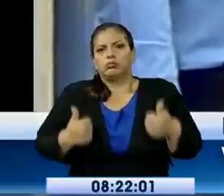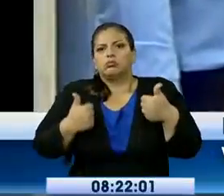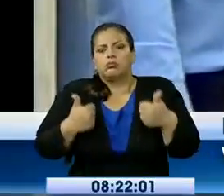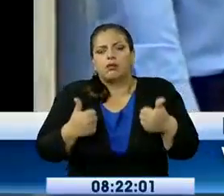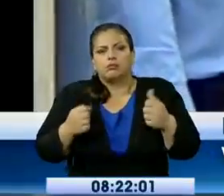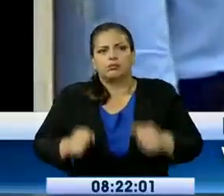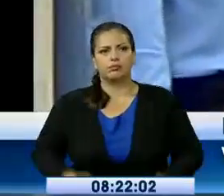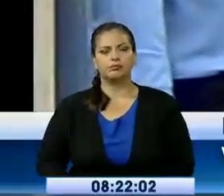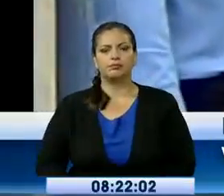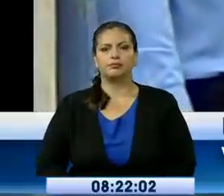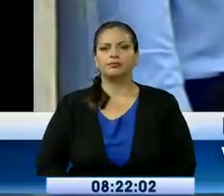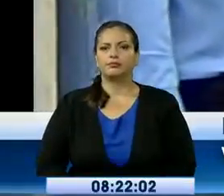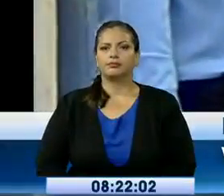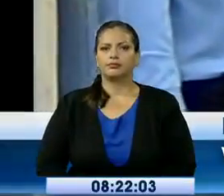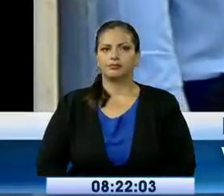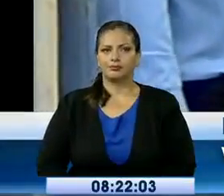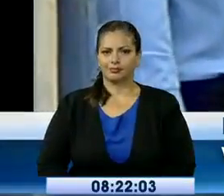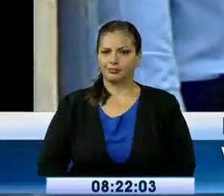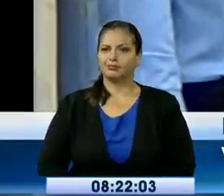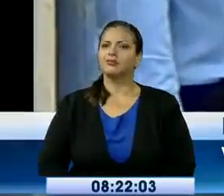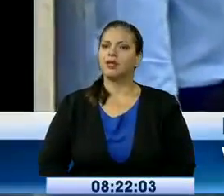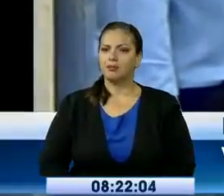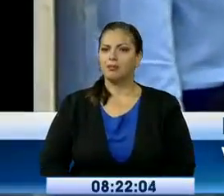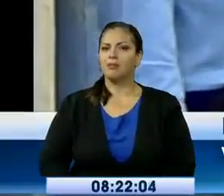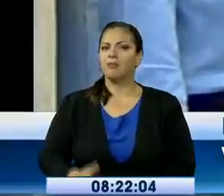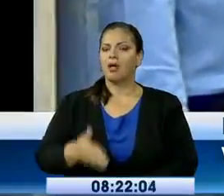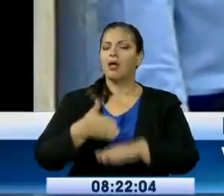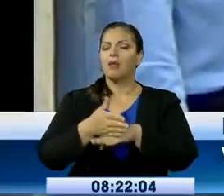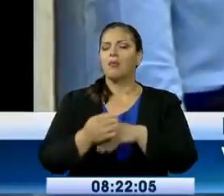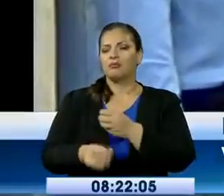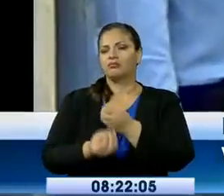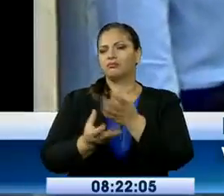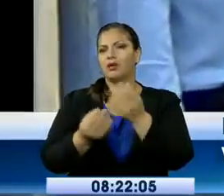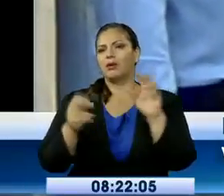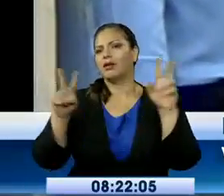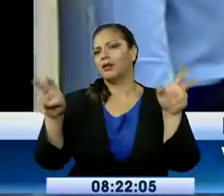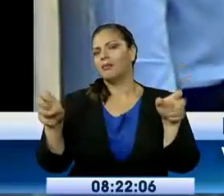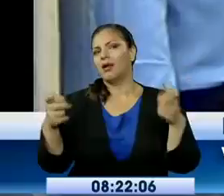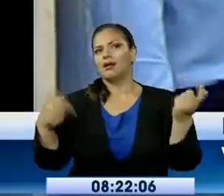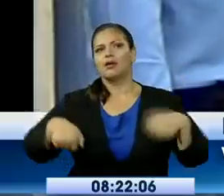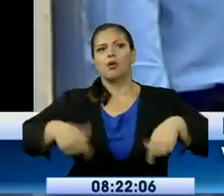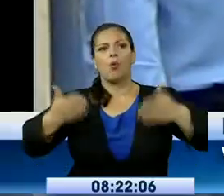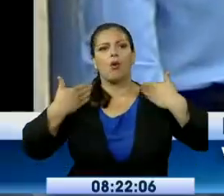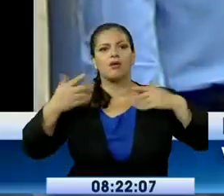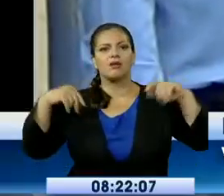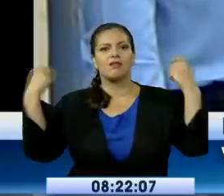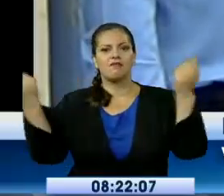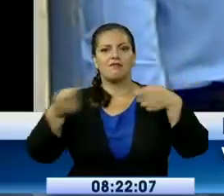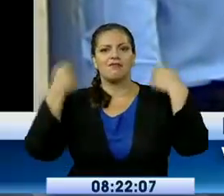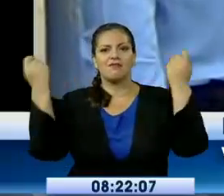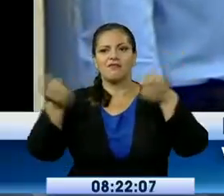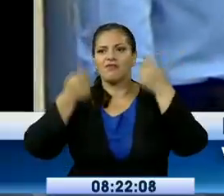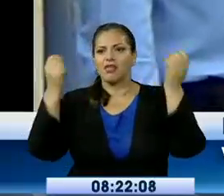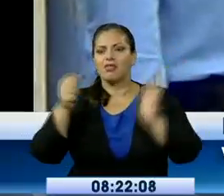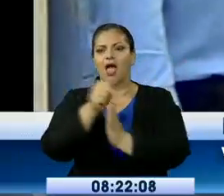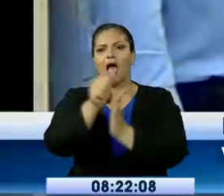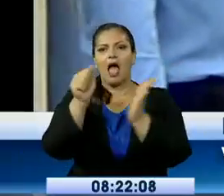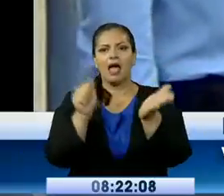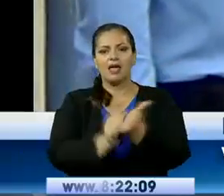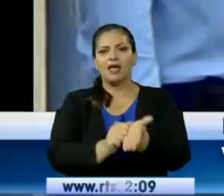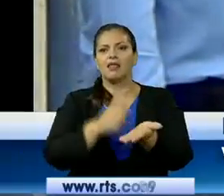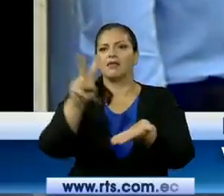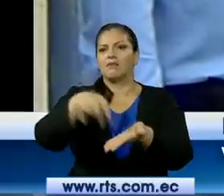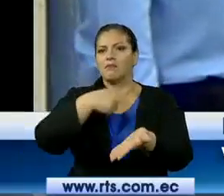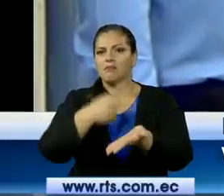Y por supuesto también las celebraciones que ya daremos a conocer, ya está en la prensa, y vamos a dar también a conocer a nuestros amigos de RTS toda la agenda de baile,